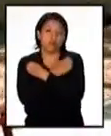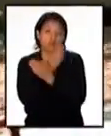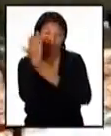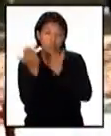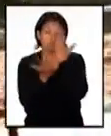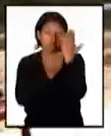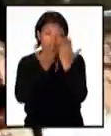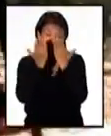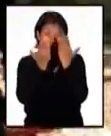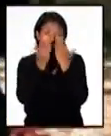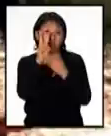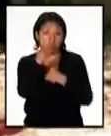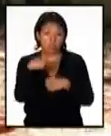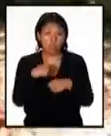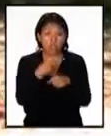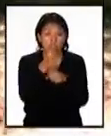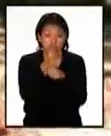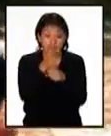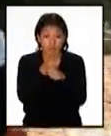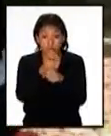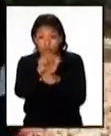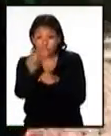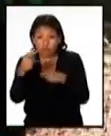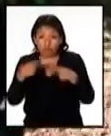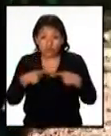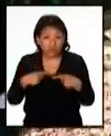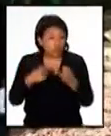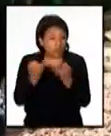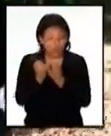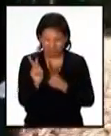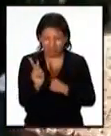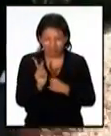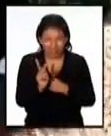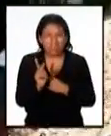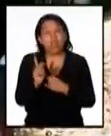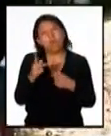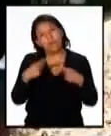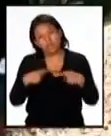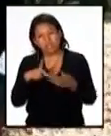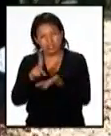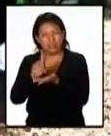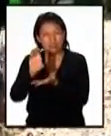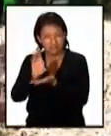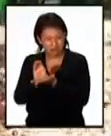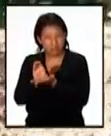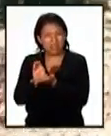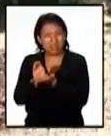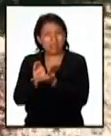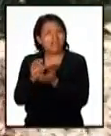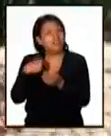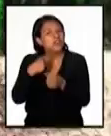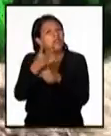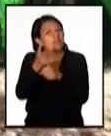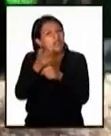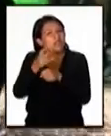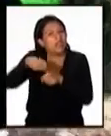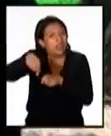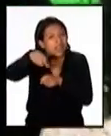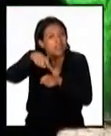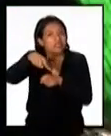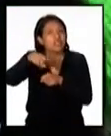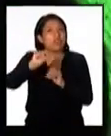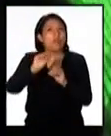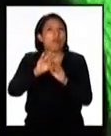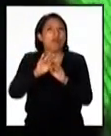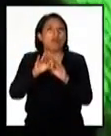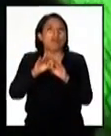pues yo invito también a los demás pequeños y a las demás personas con discapacidad de que pues no nos